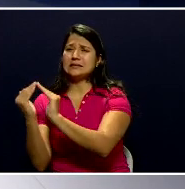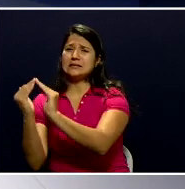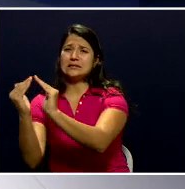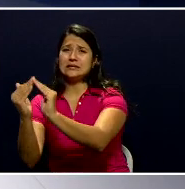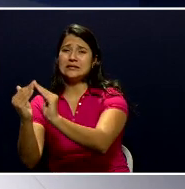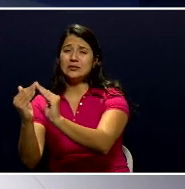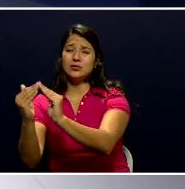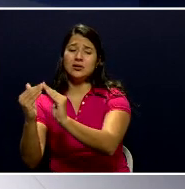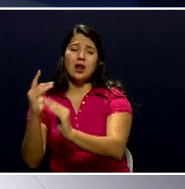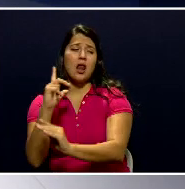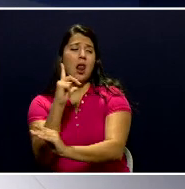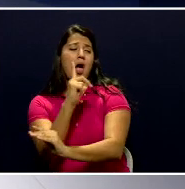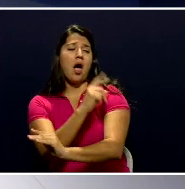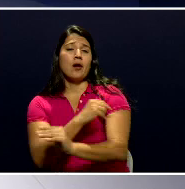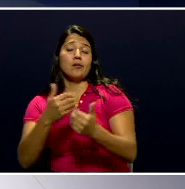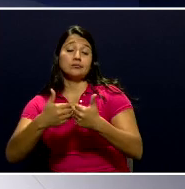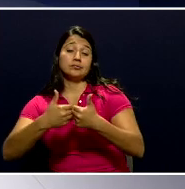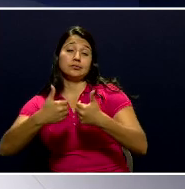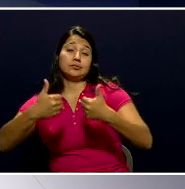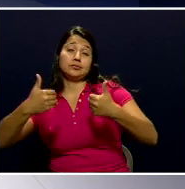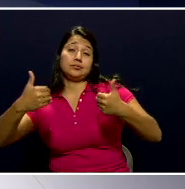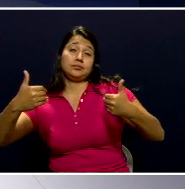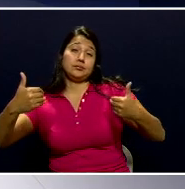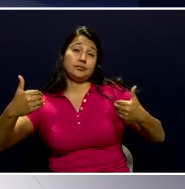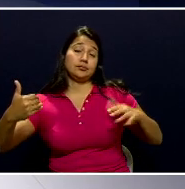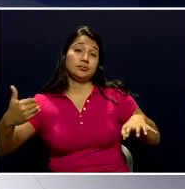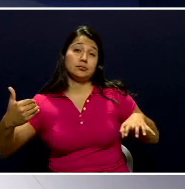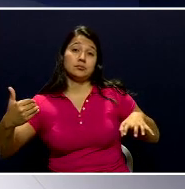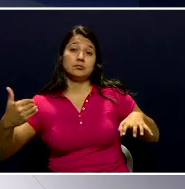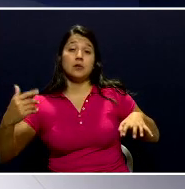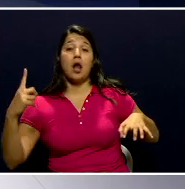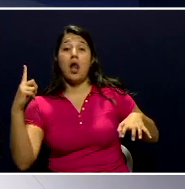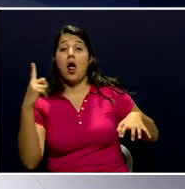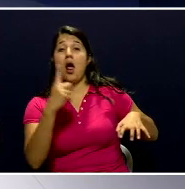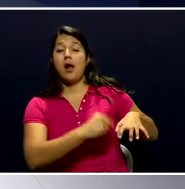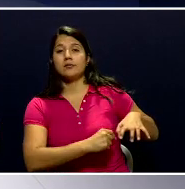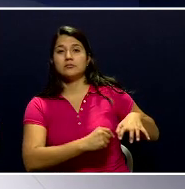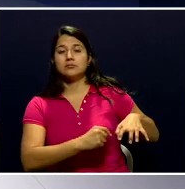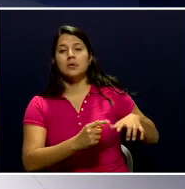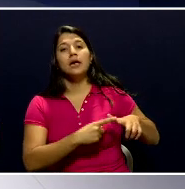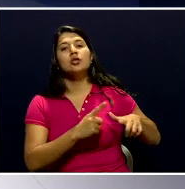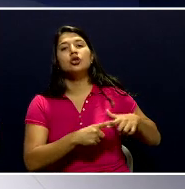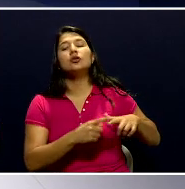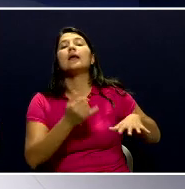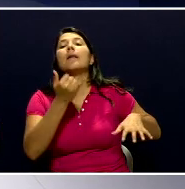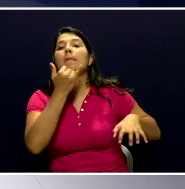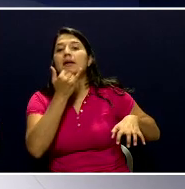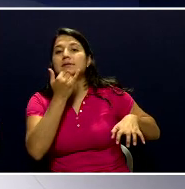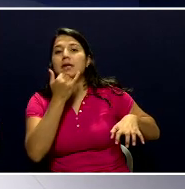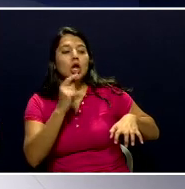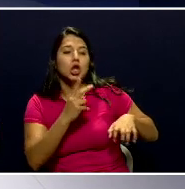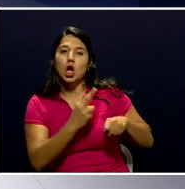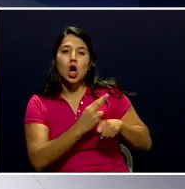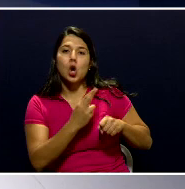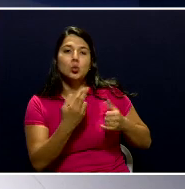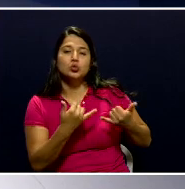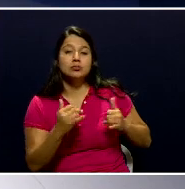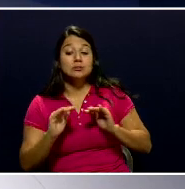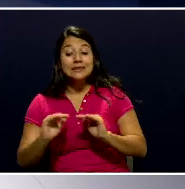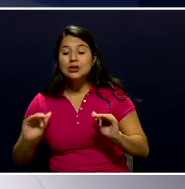lo que estamos propiciando es su no uso, porque una madre no deja a sus niños fuera del alcance de su